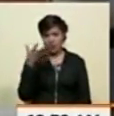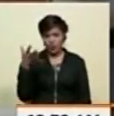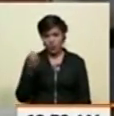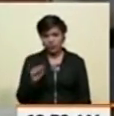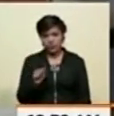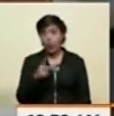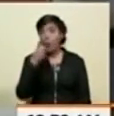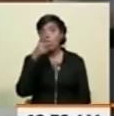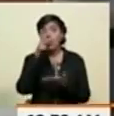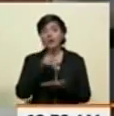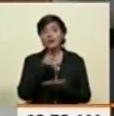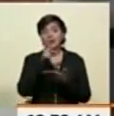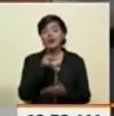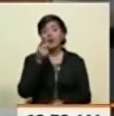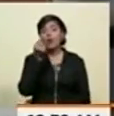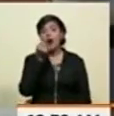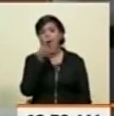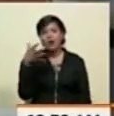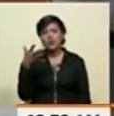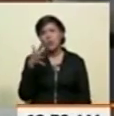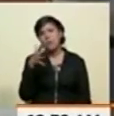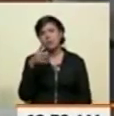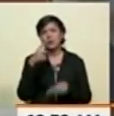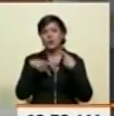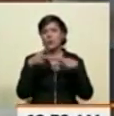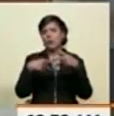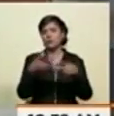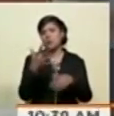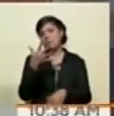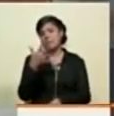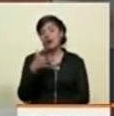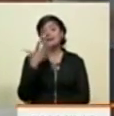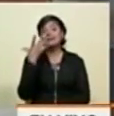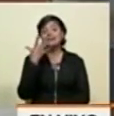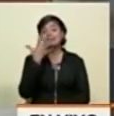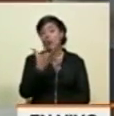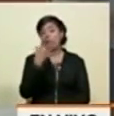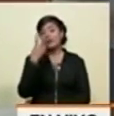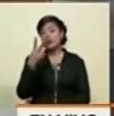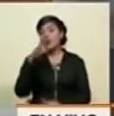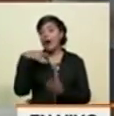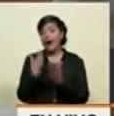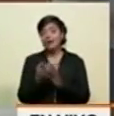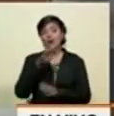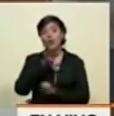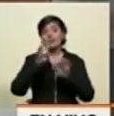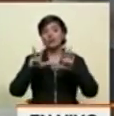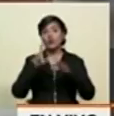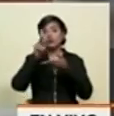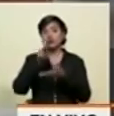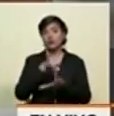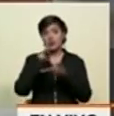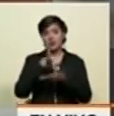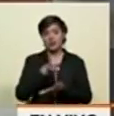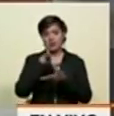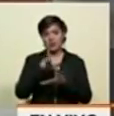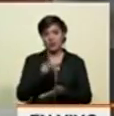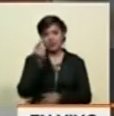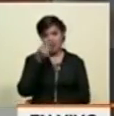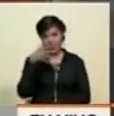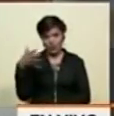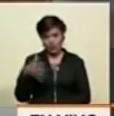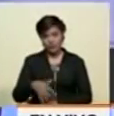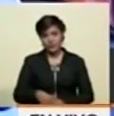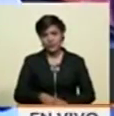Un kilo de arroz Paddy produce un promedio de 52 a 48 gramos de arroz pulido.